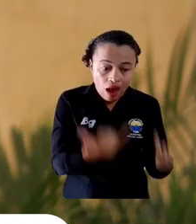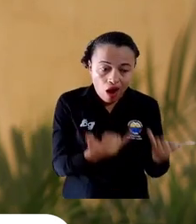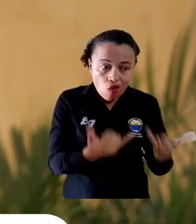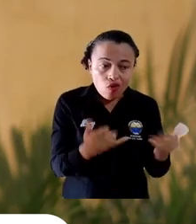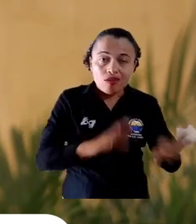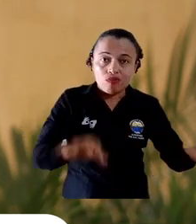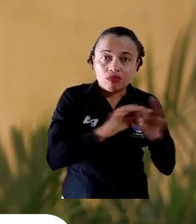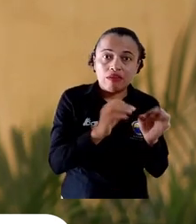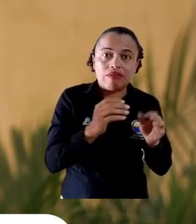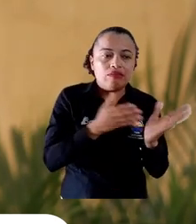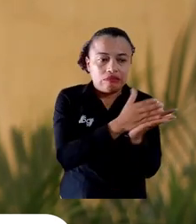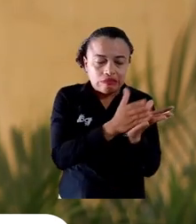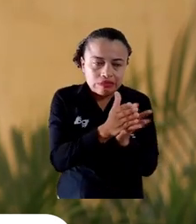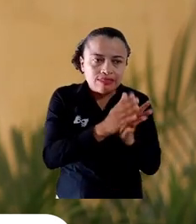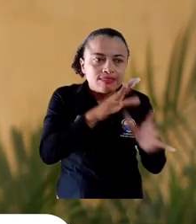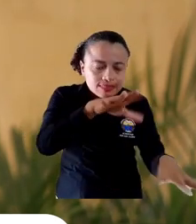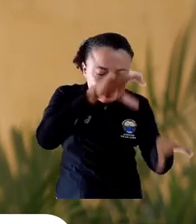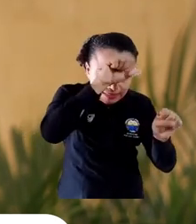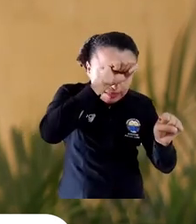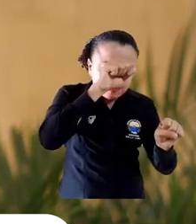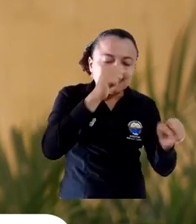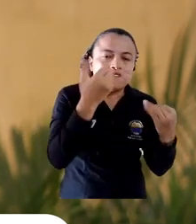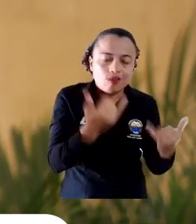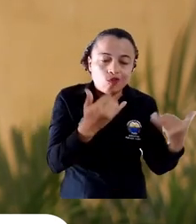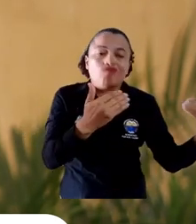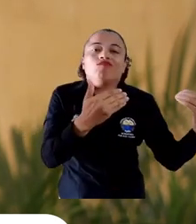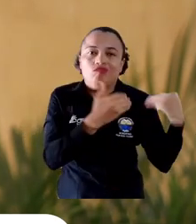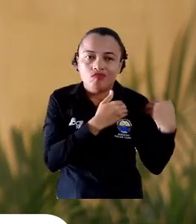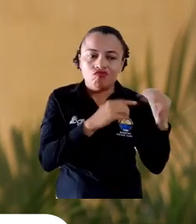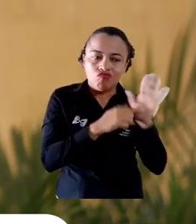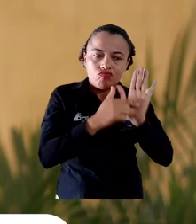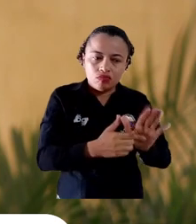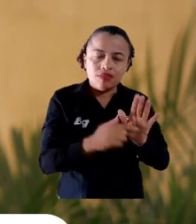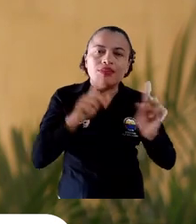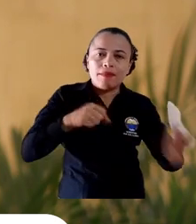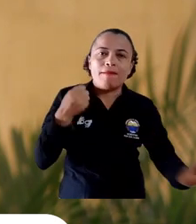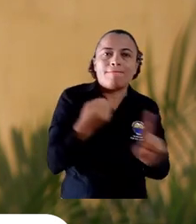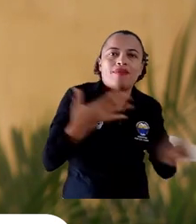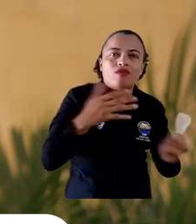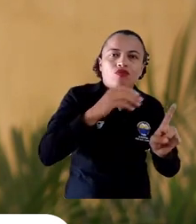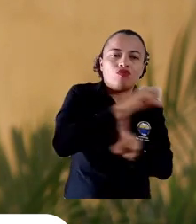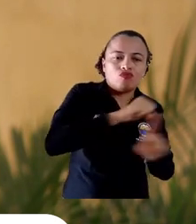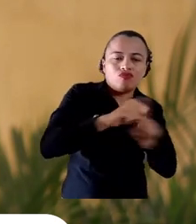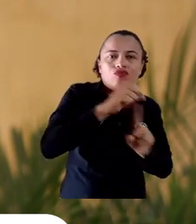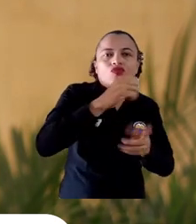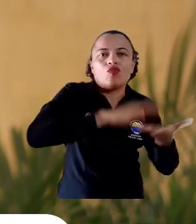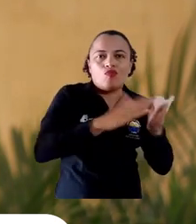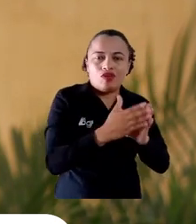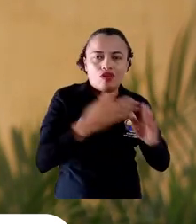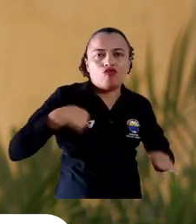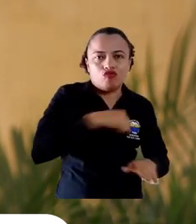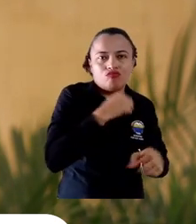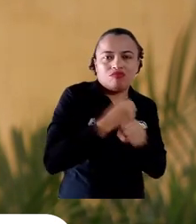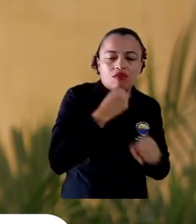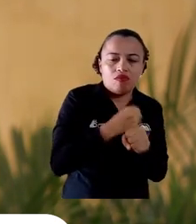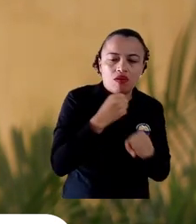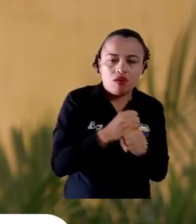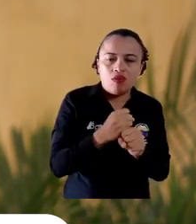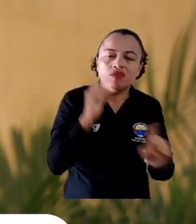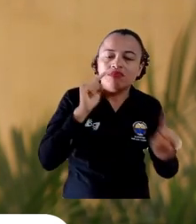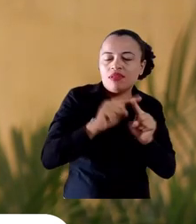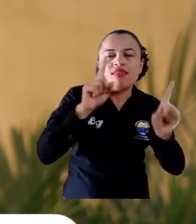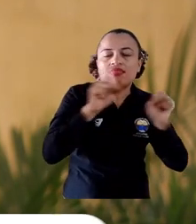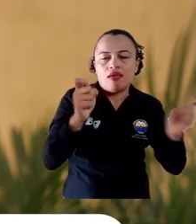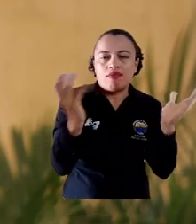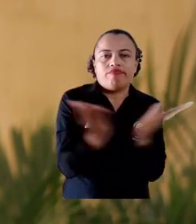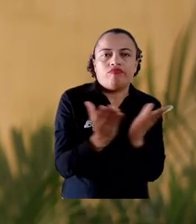la carrera, lo que implica el estar aquí y el impacto que va a generar dentro de las comunidades en las que trabajamos